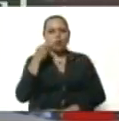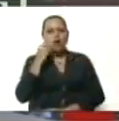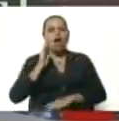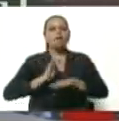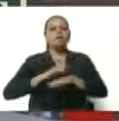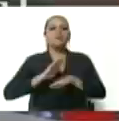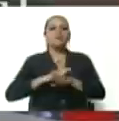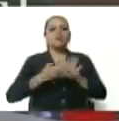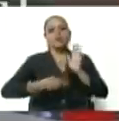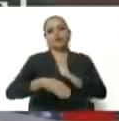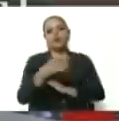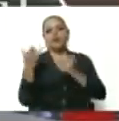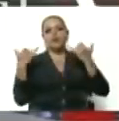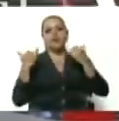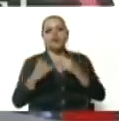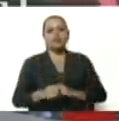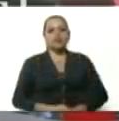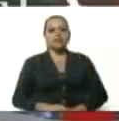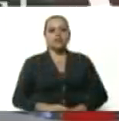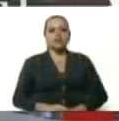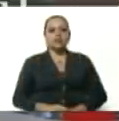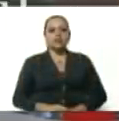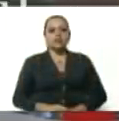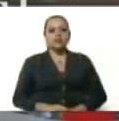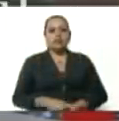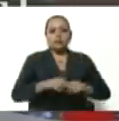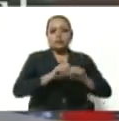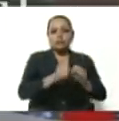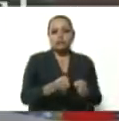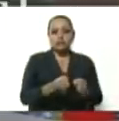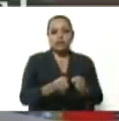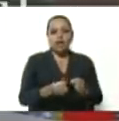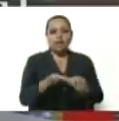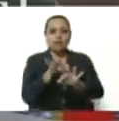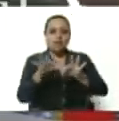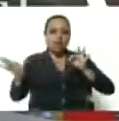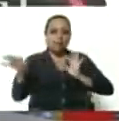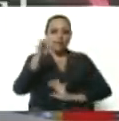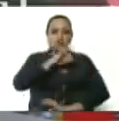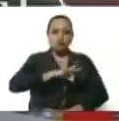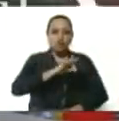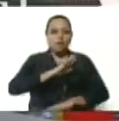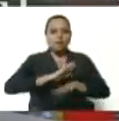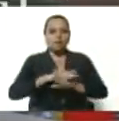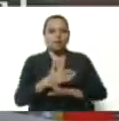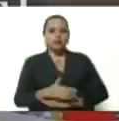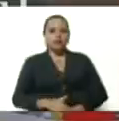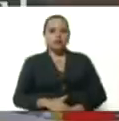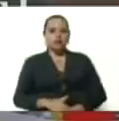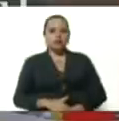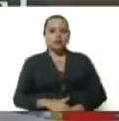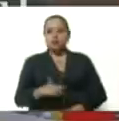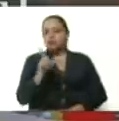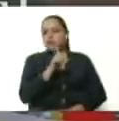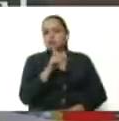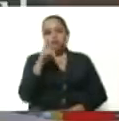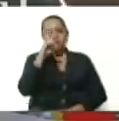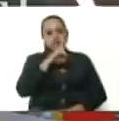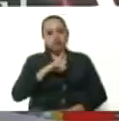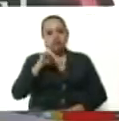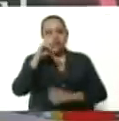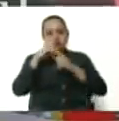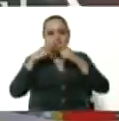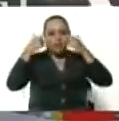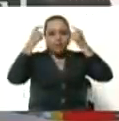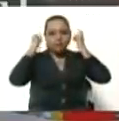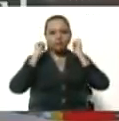fiesta. Ah, porque rompieron las medidas de distanciamiento social. Ah, porque se sobreconfiaron, no usaron el